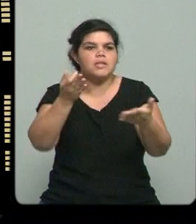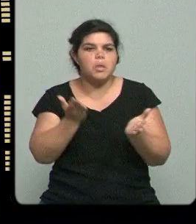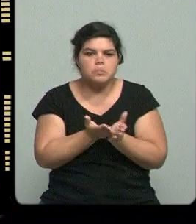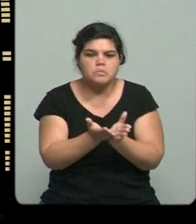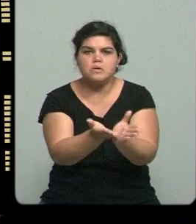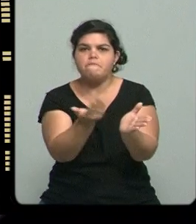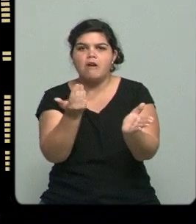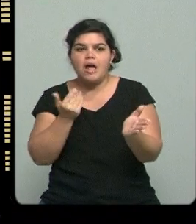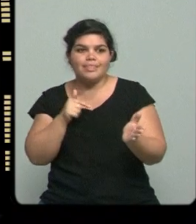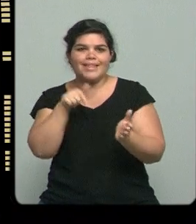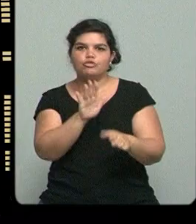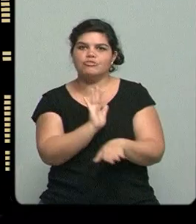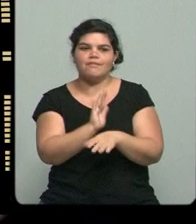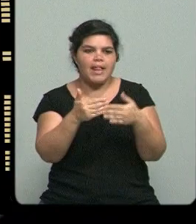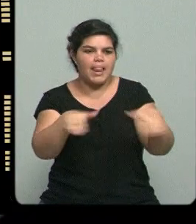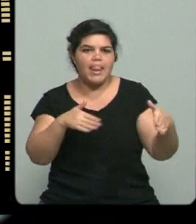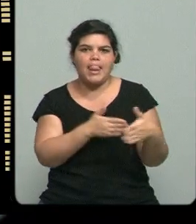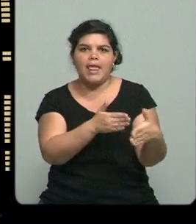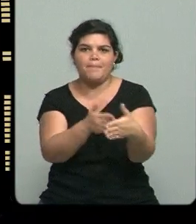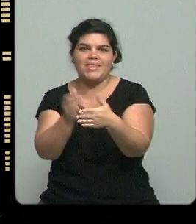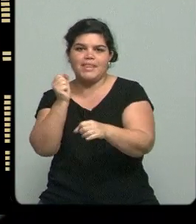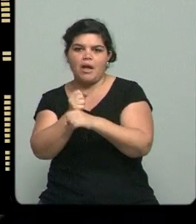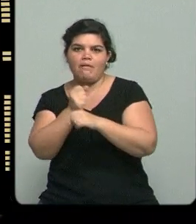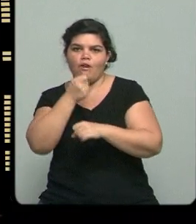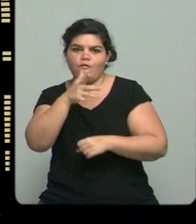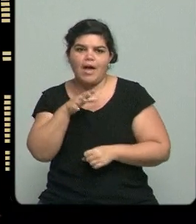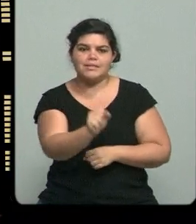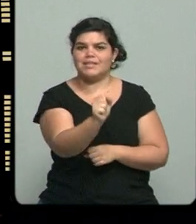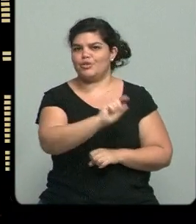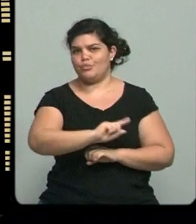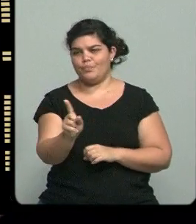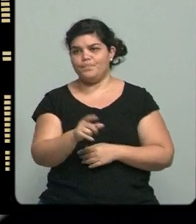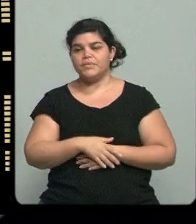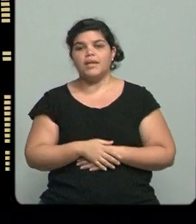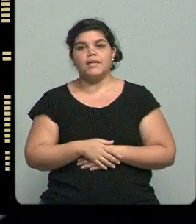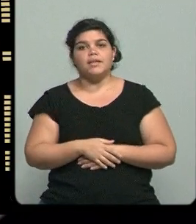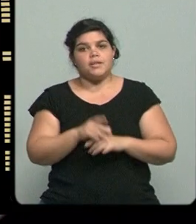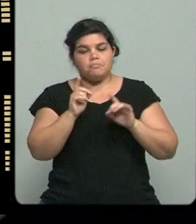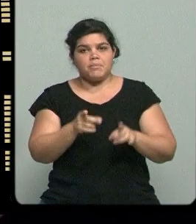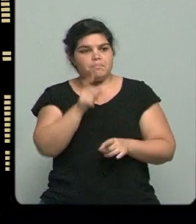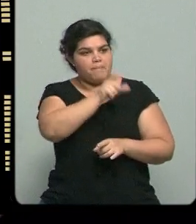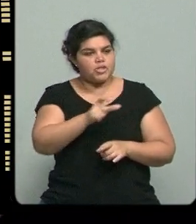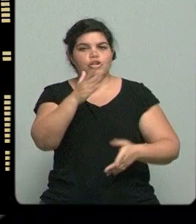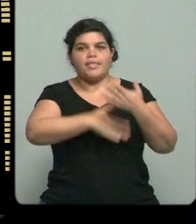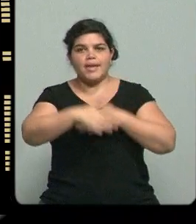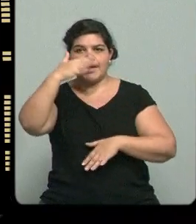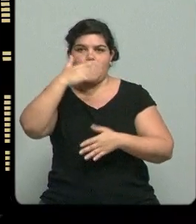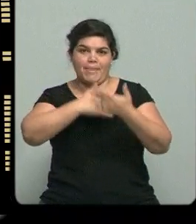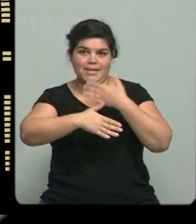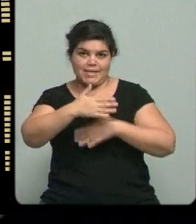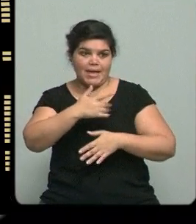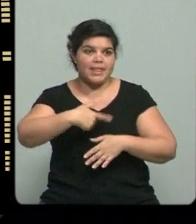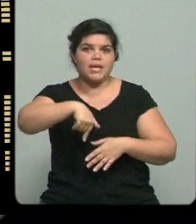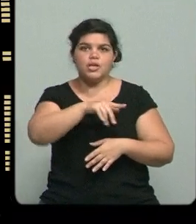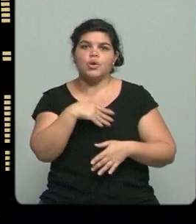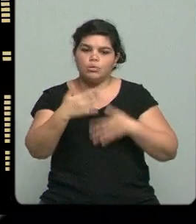más limitantes a la hora de buscar y encontrar trabajo. Lograr la formación y la educación de las personas con